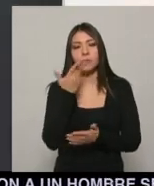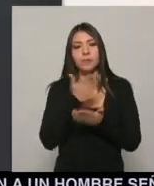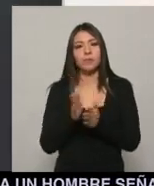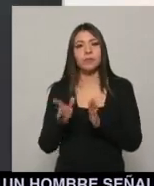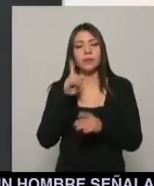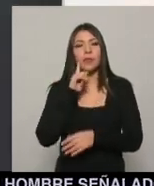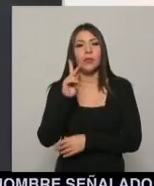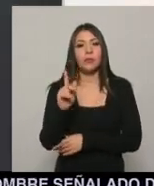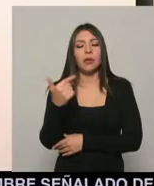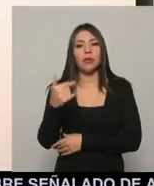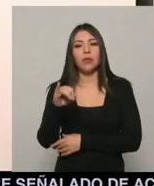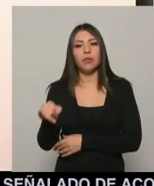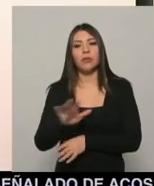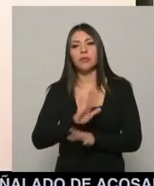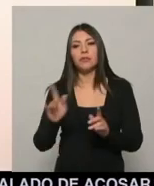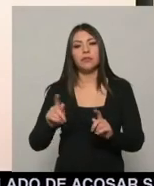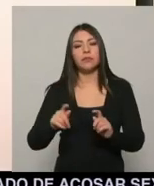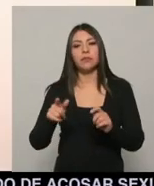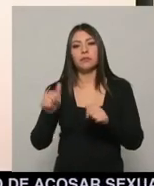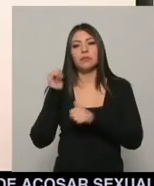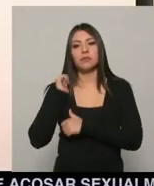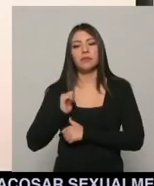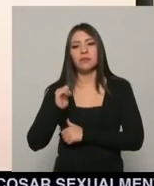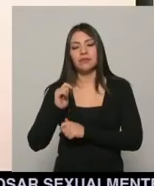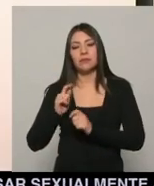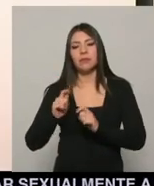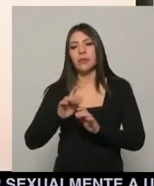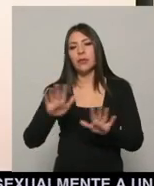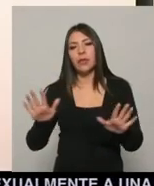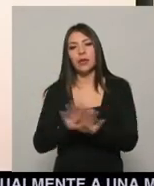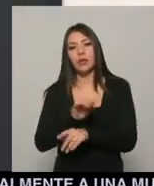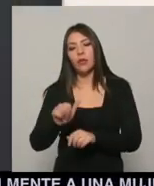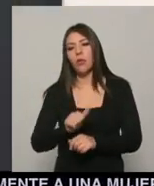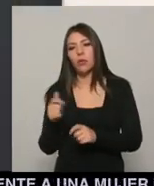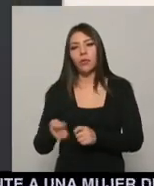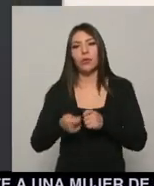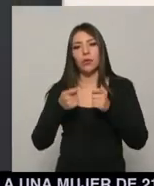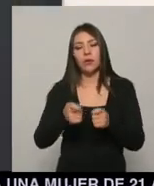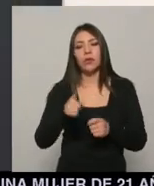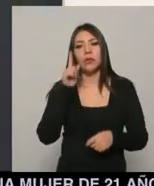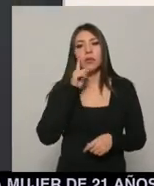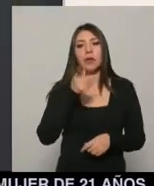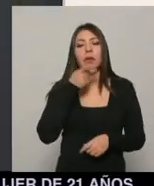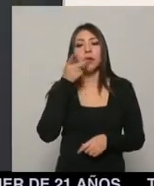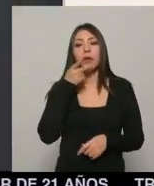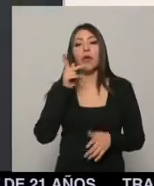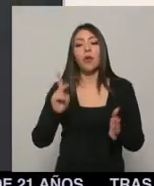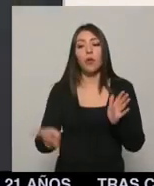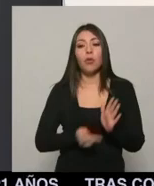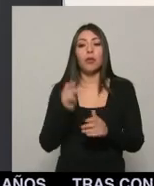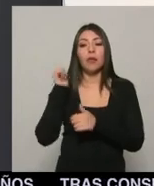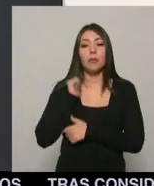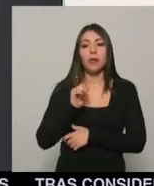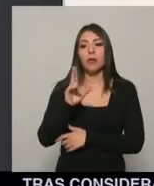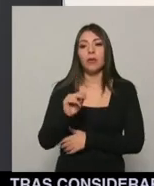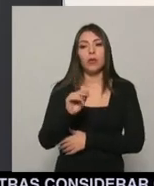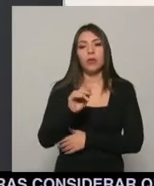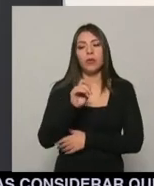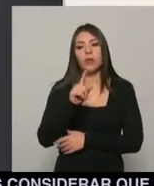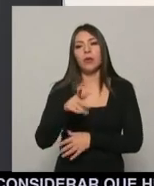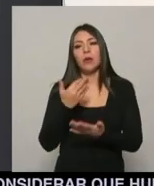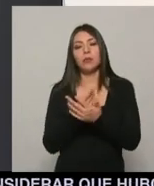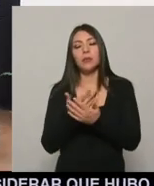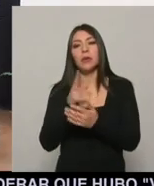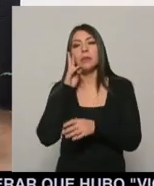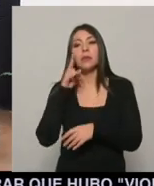dejar el cargo, llegará un nuevo fiscal, no se le permite, de acuerdo con los lineamientos, que ella repita, ¿no? Así que vamos a esperar esos